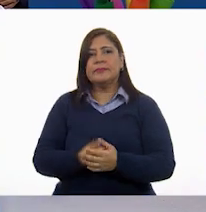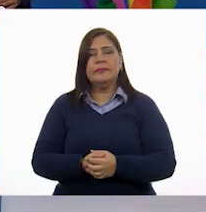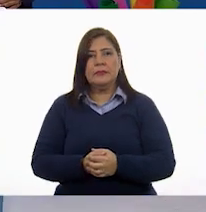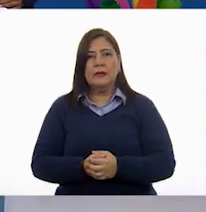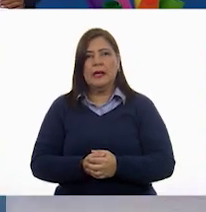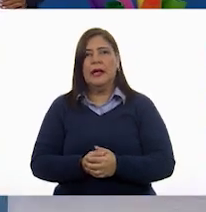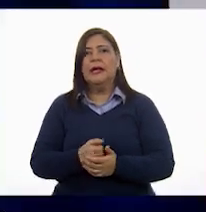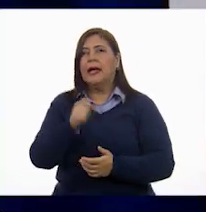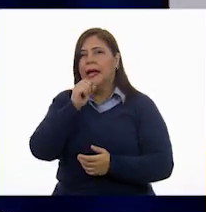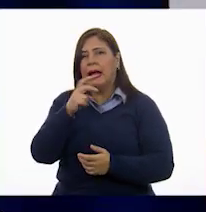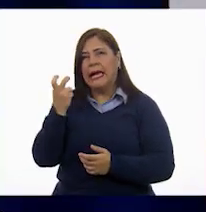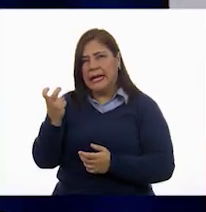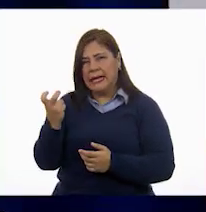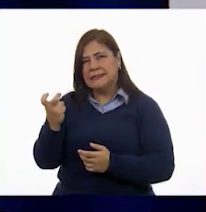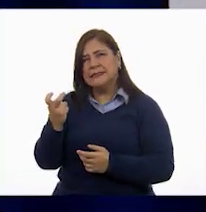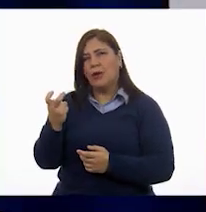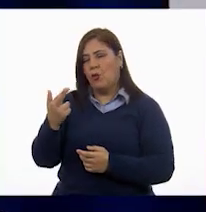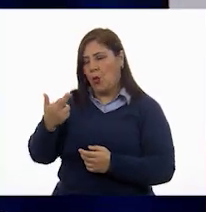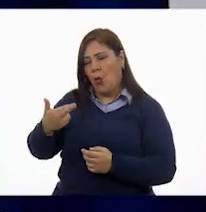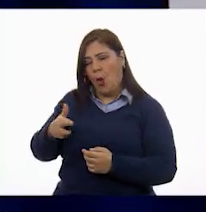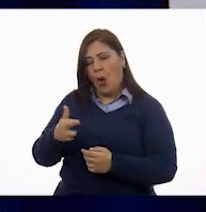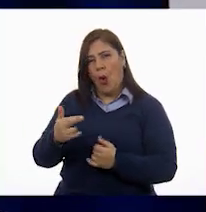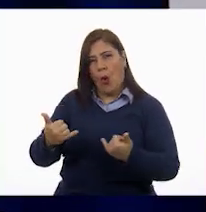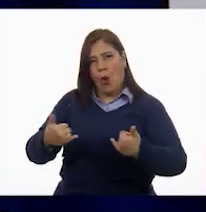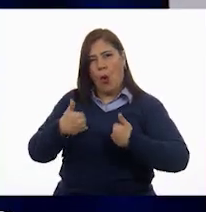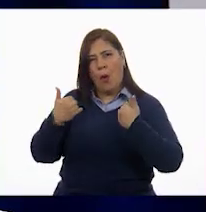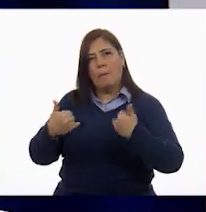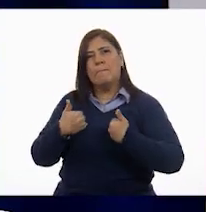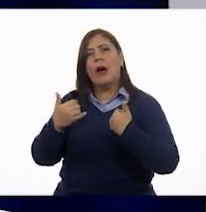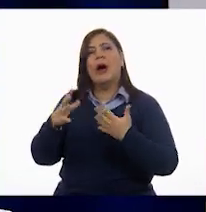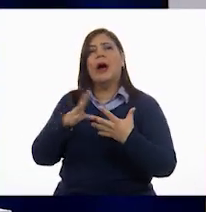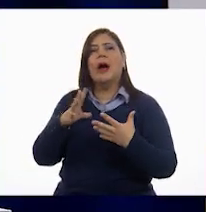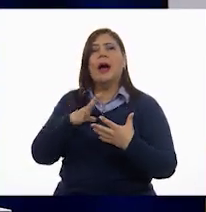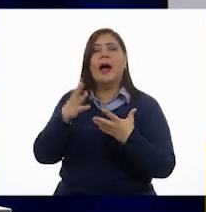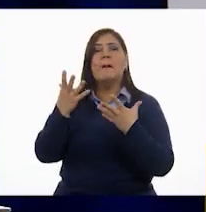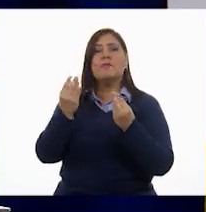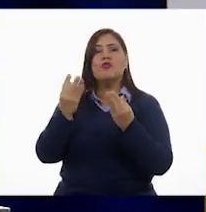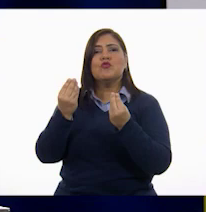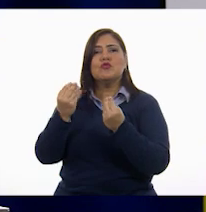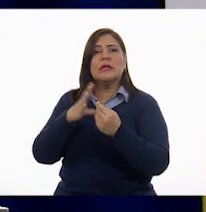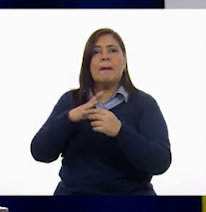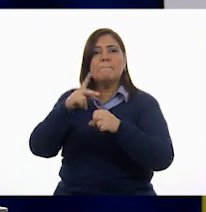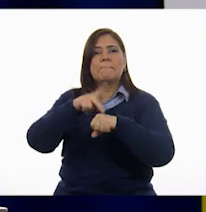ese tipo de ríos jóvenes, uh-huh, hay mucha piedra.